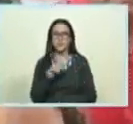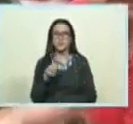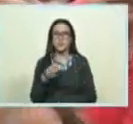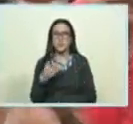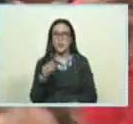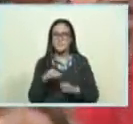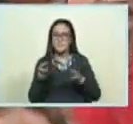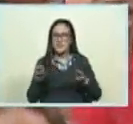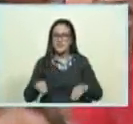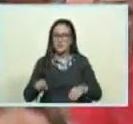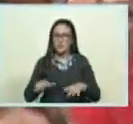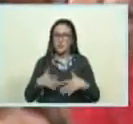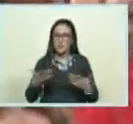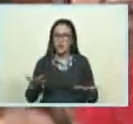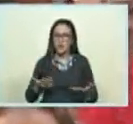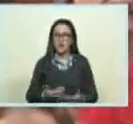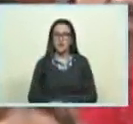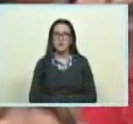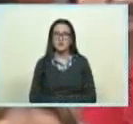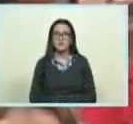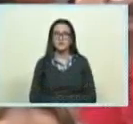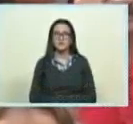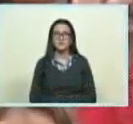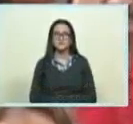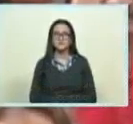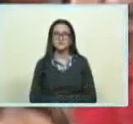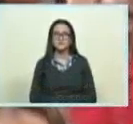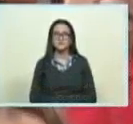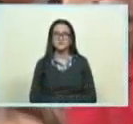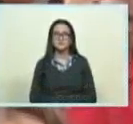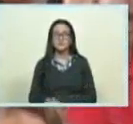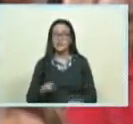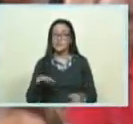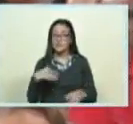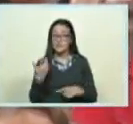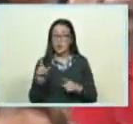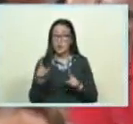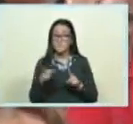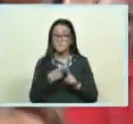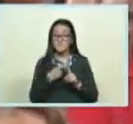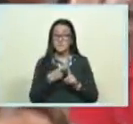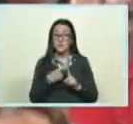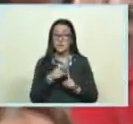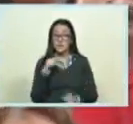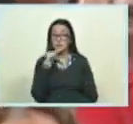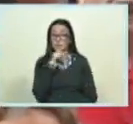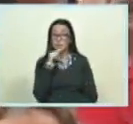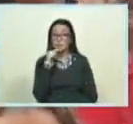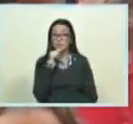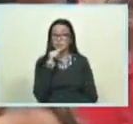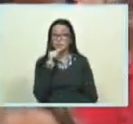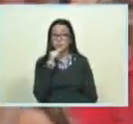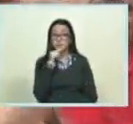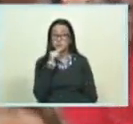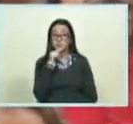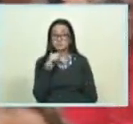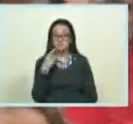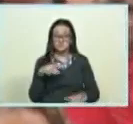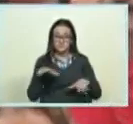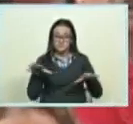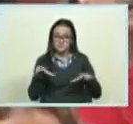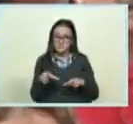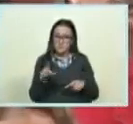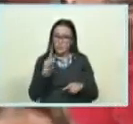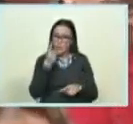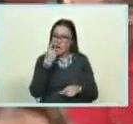método utilizar y qué instrumento. Luego de eso, el 1 de octubre, presidente, cuando nosotros estábamos conmemorando un año